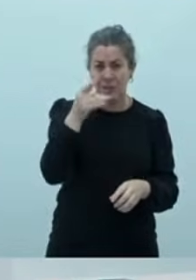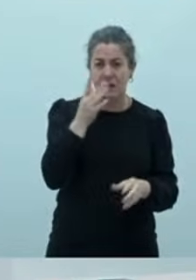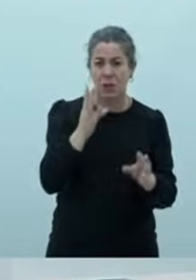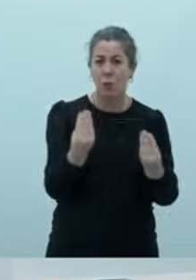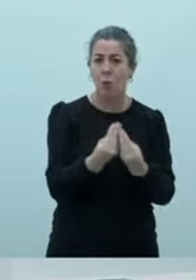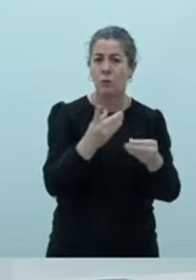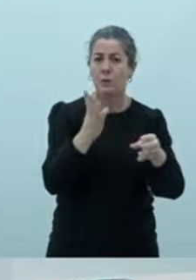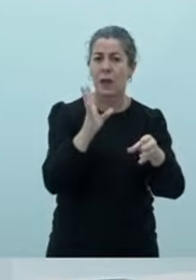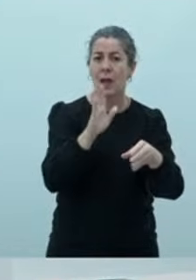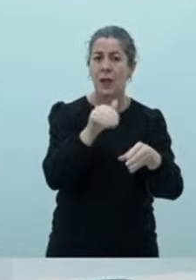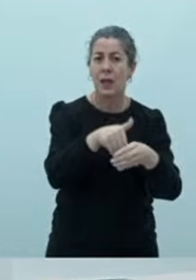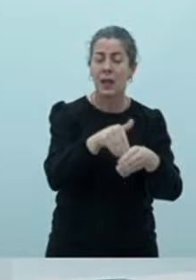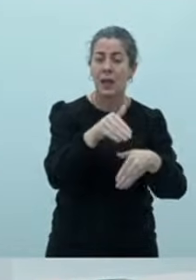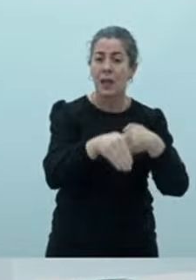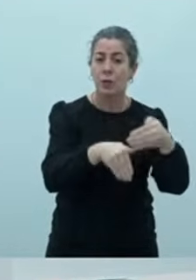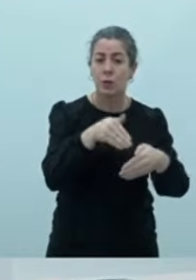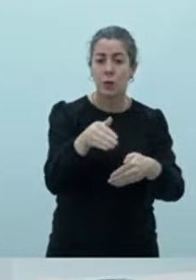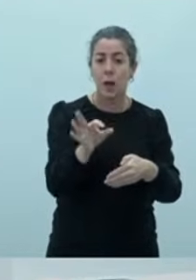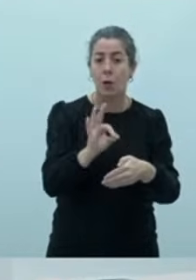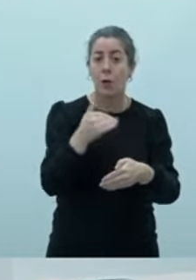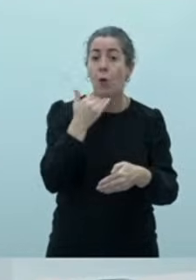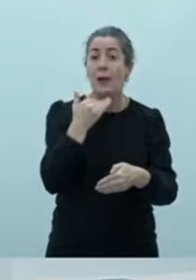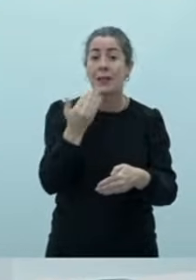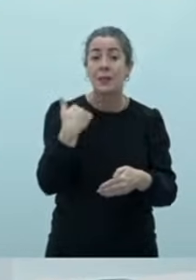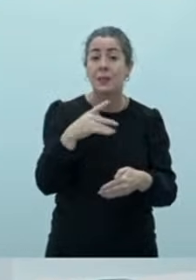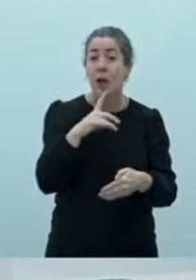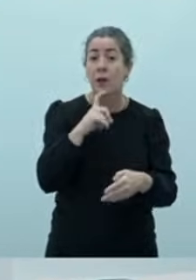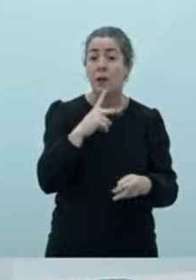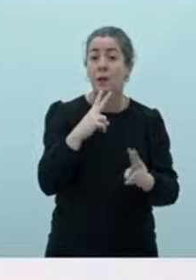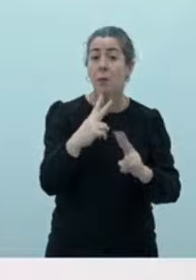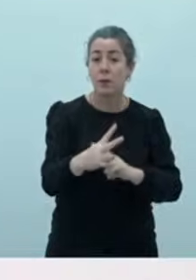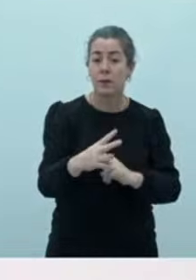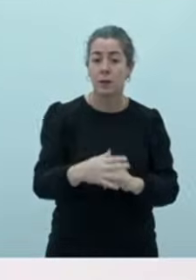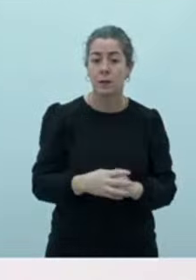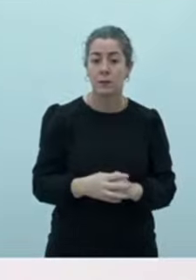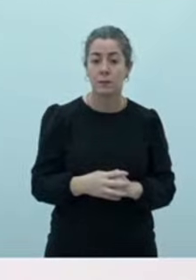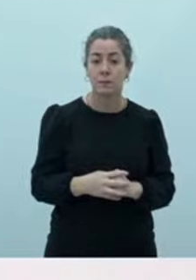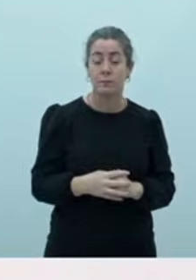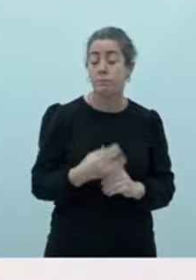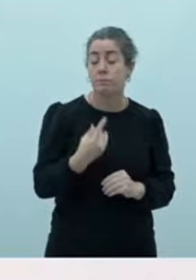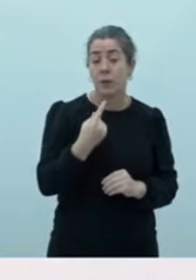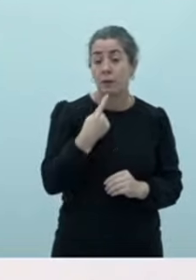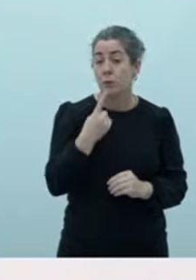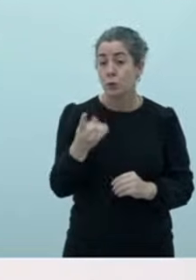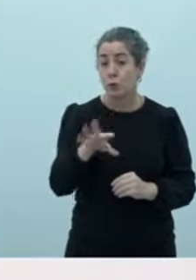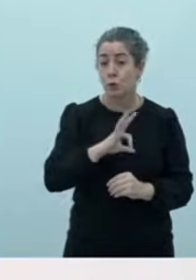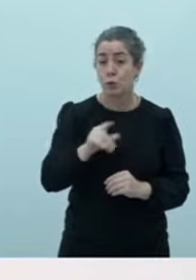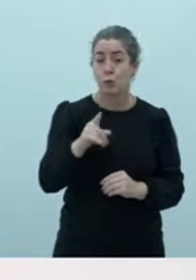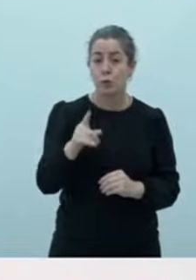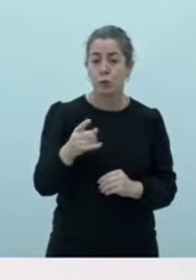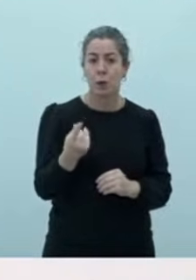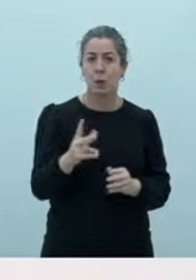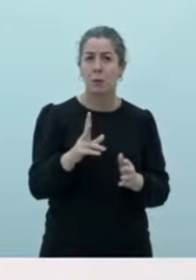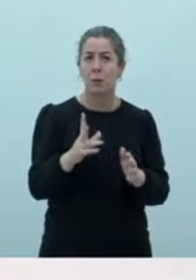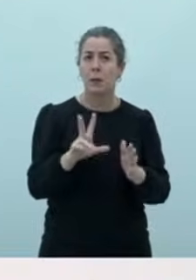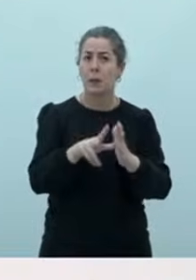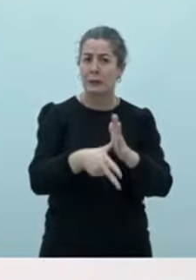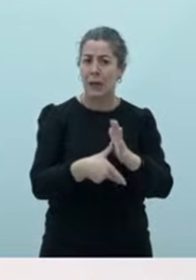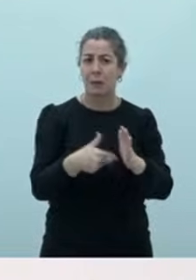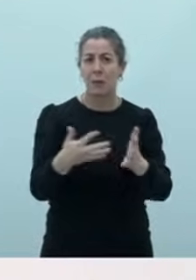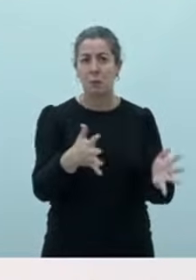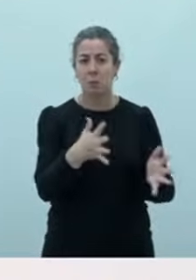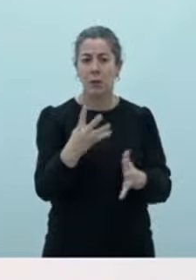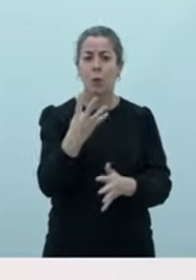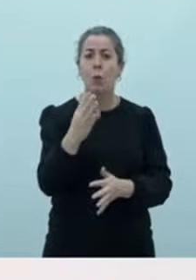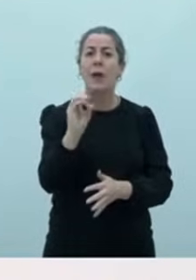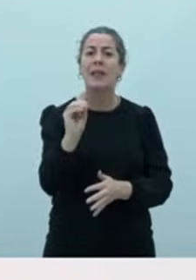a quien corresponda ya ha respondido a eso. Como usted bien dice, bueno, pues ha habido una demora de unos 40 minutos mientras